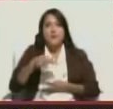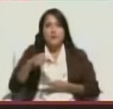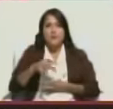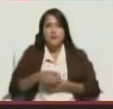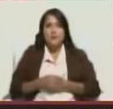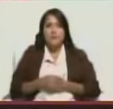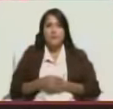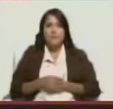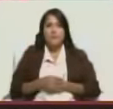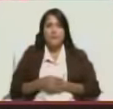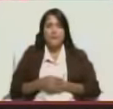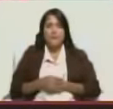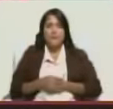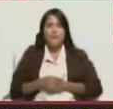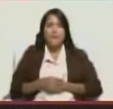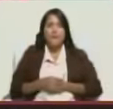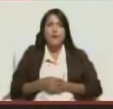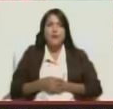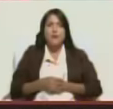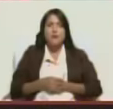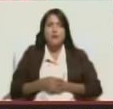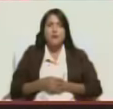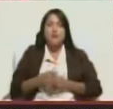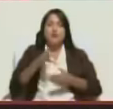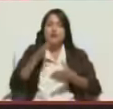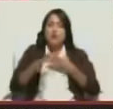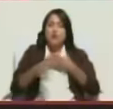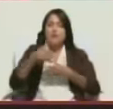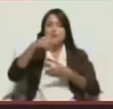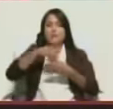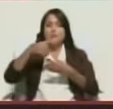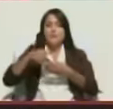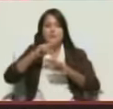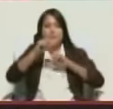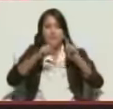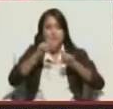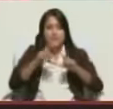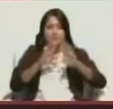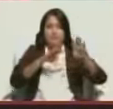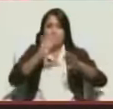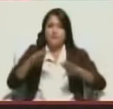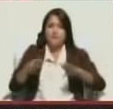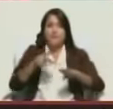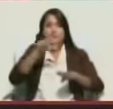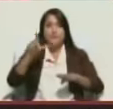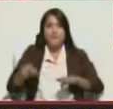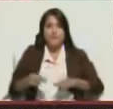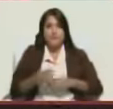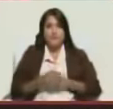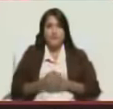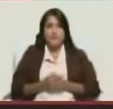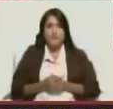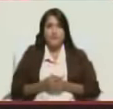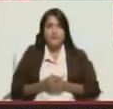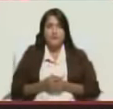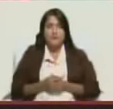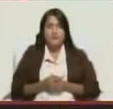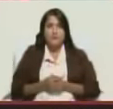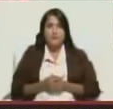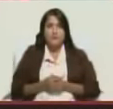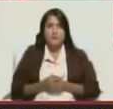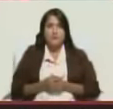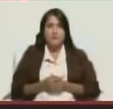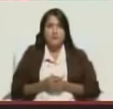rumbo al referendum consultivo en defensa del esequivo el 3 de